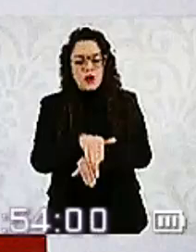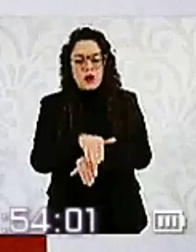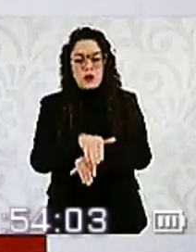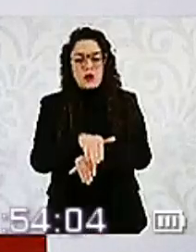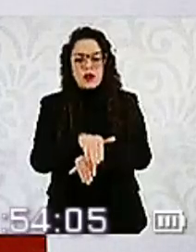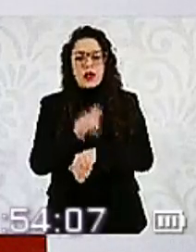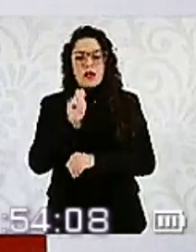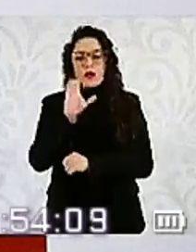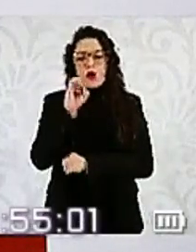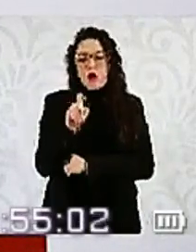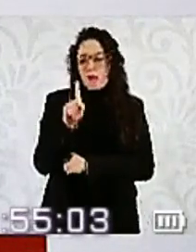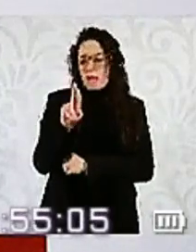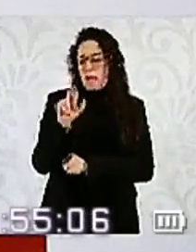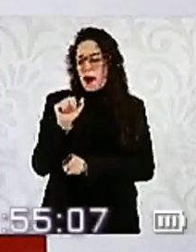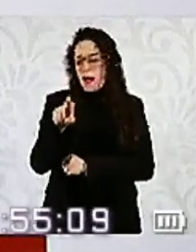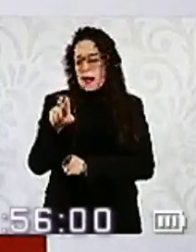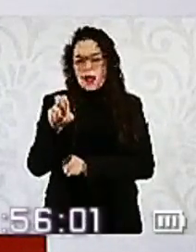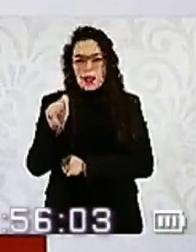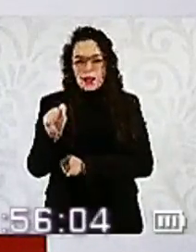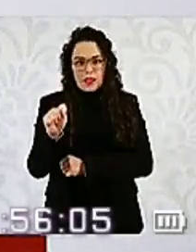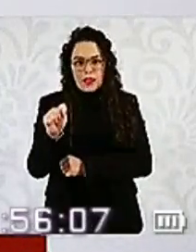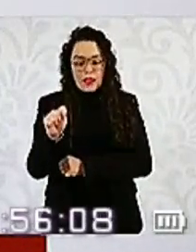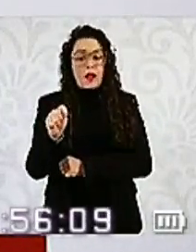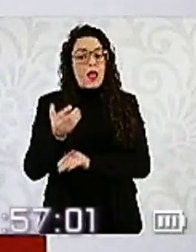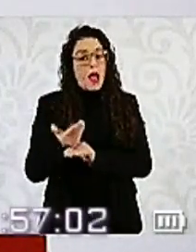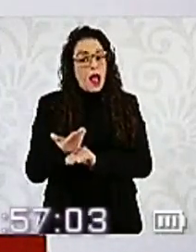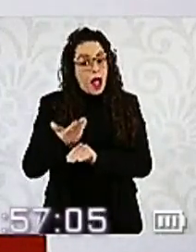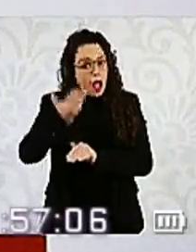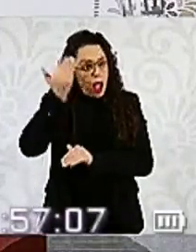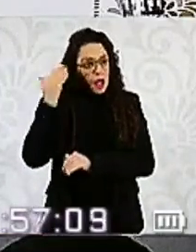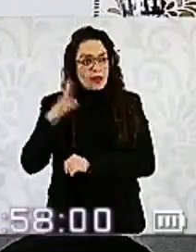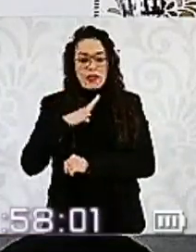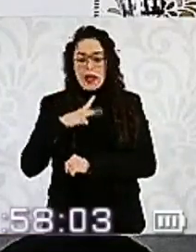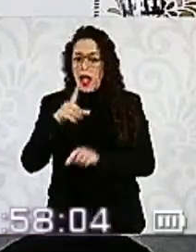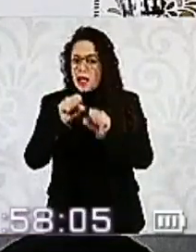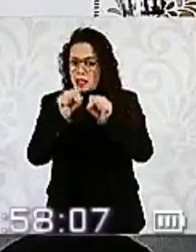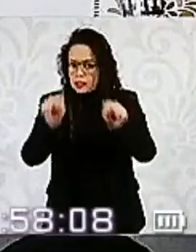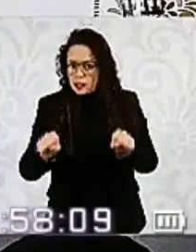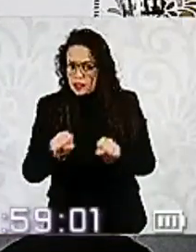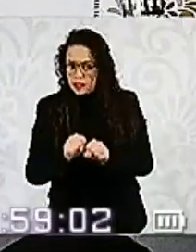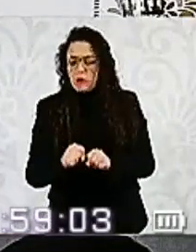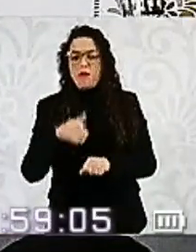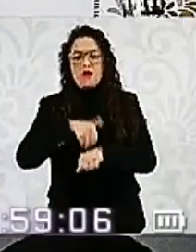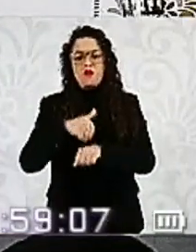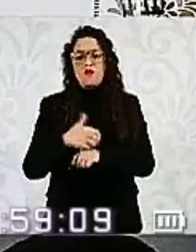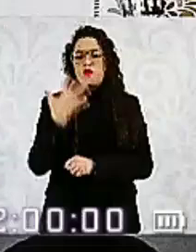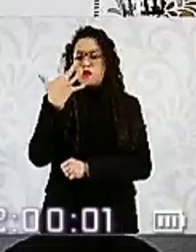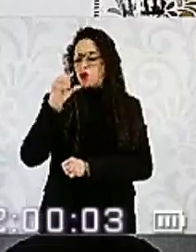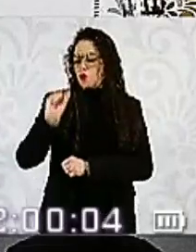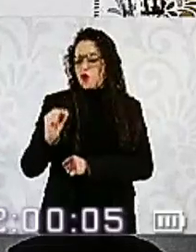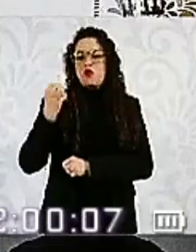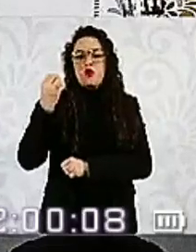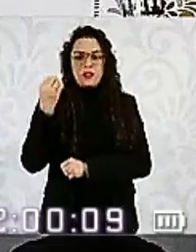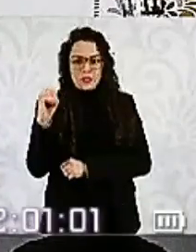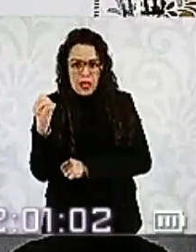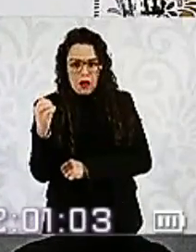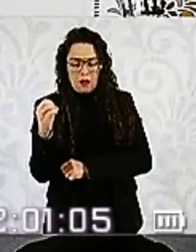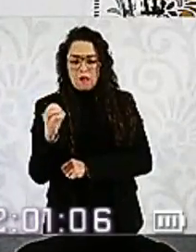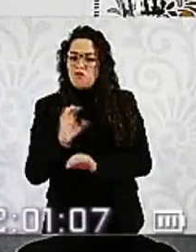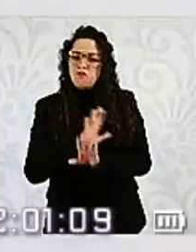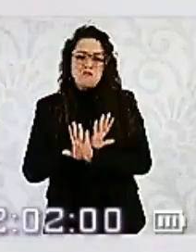Compranet. Ahí les platicamos, había un sistema de Compranet 5.0 que quedó